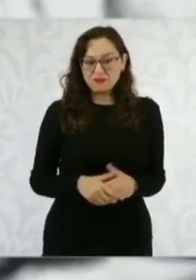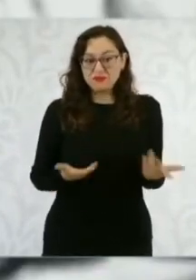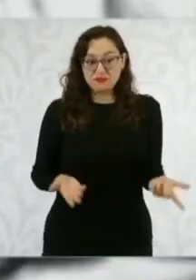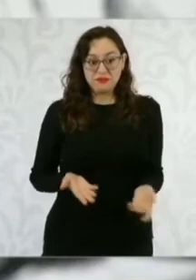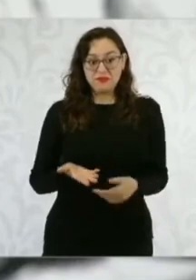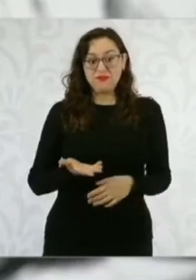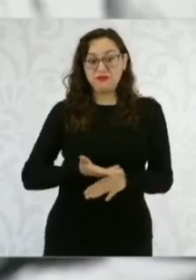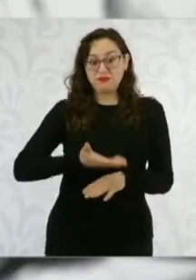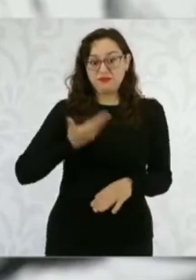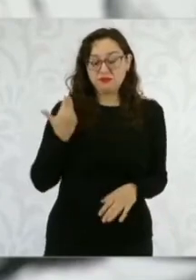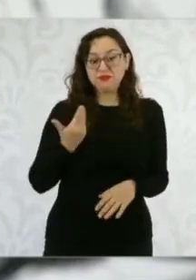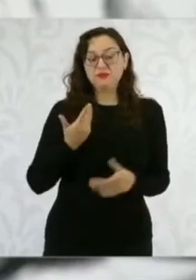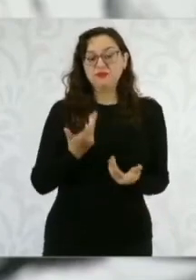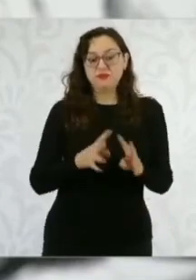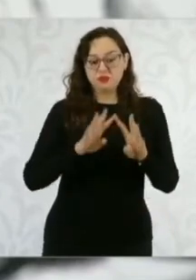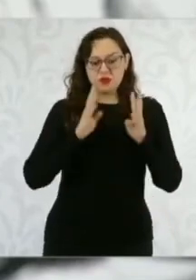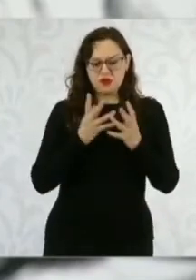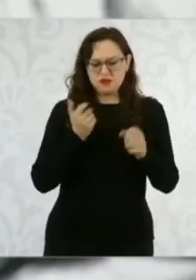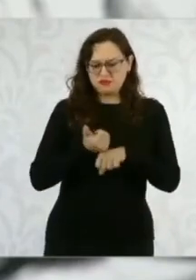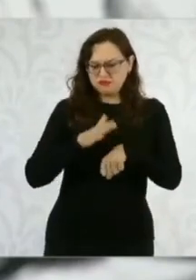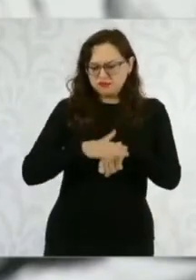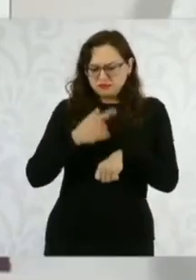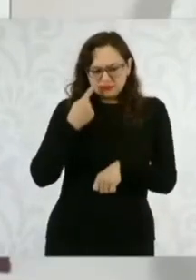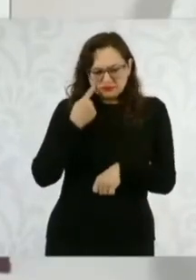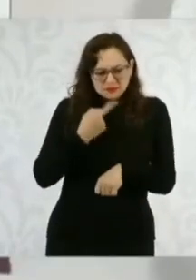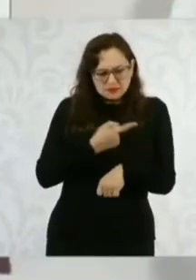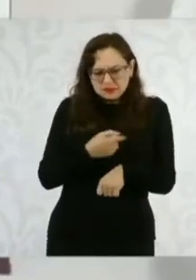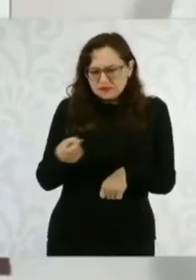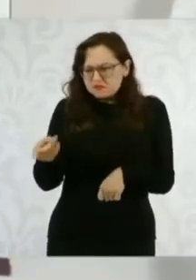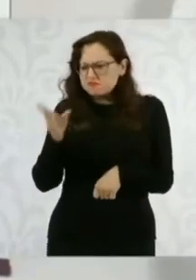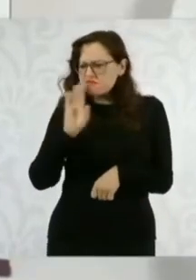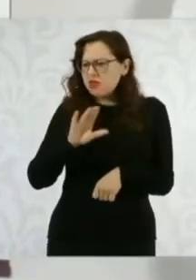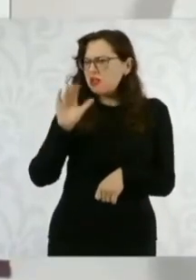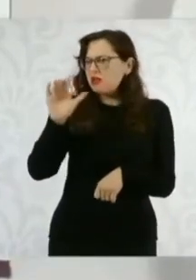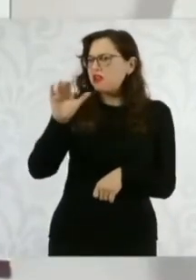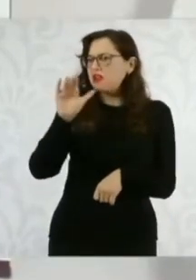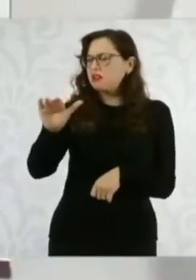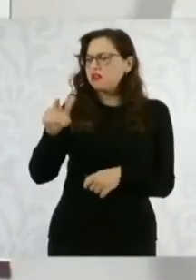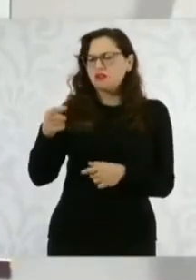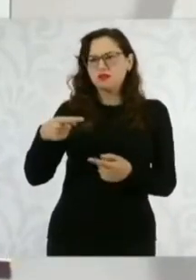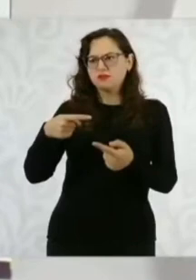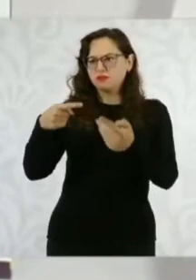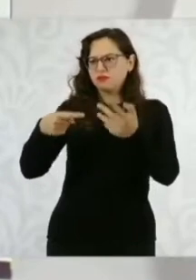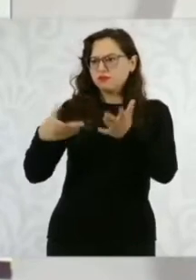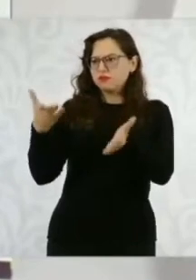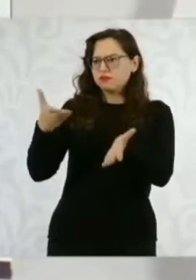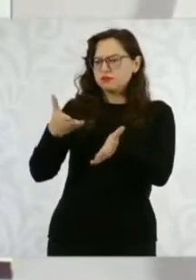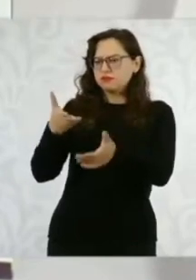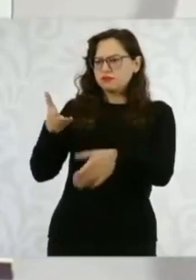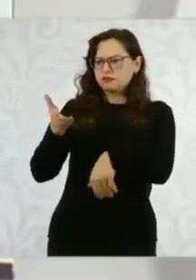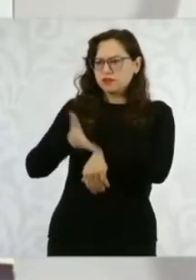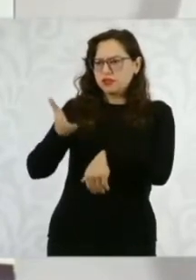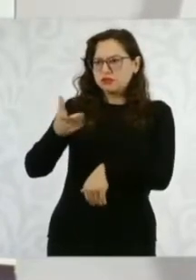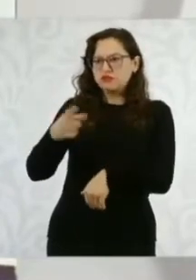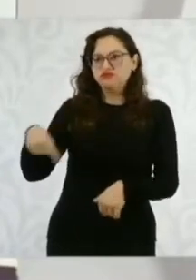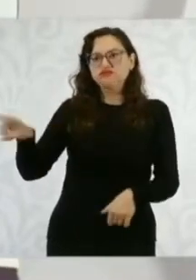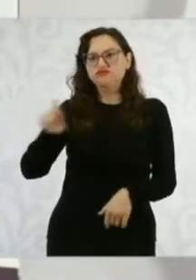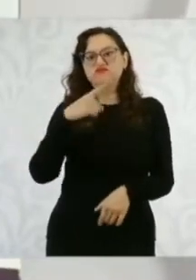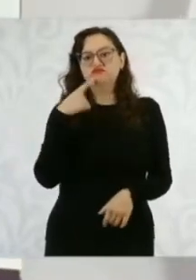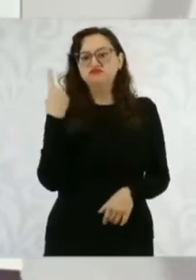resolución del Consejo de Administración. El director general no tiene voto en el Consejo.